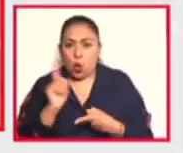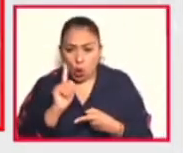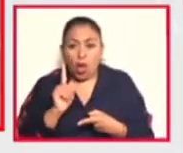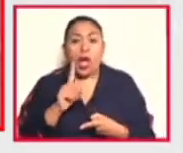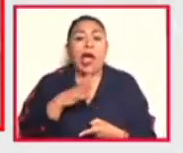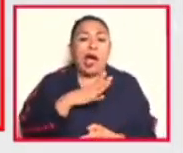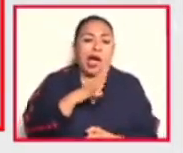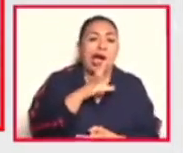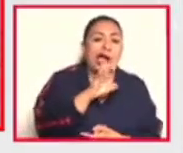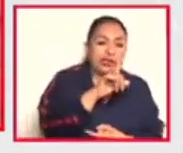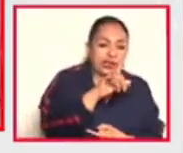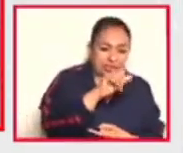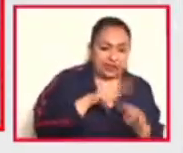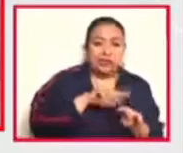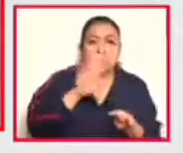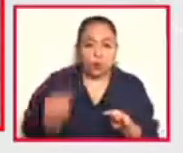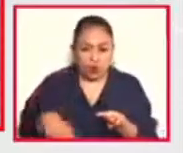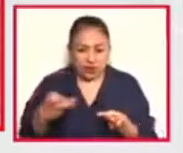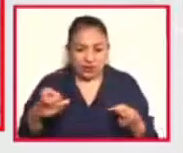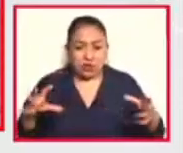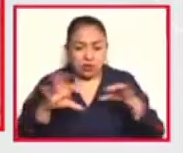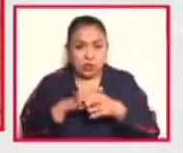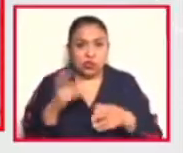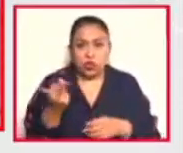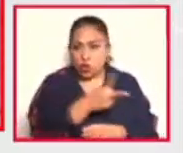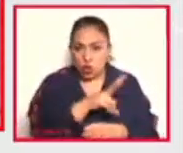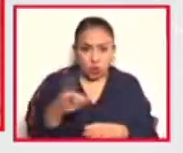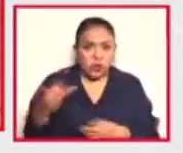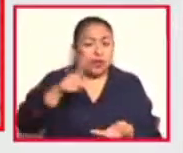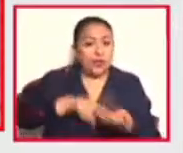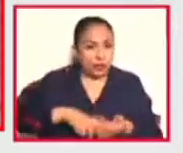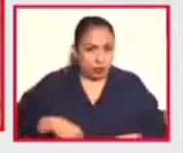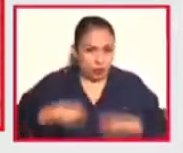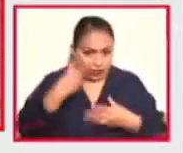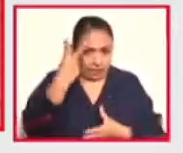y la muerte, pues estas dos constituyen la vida.